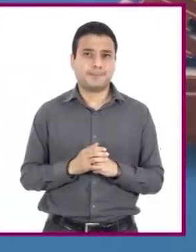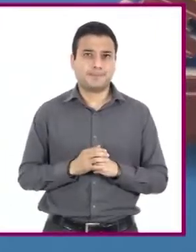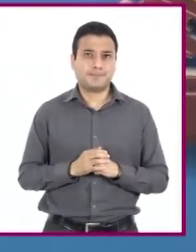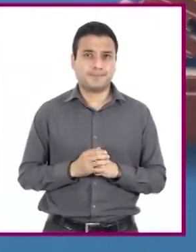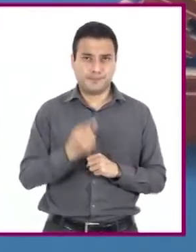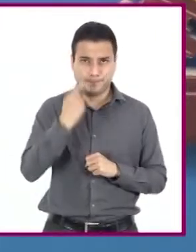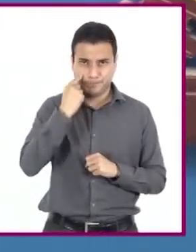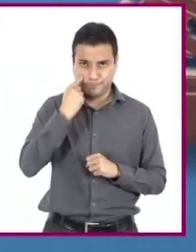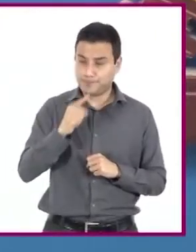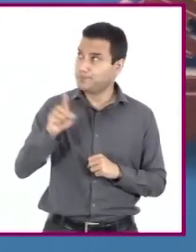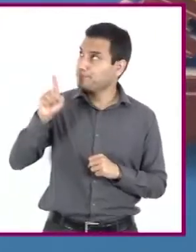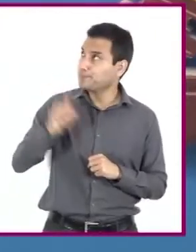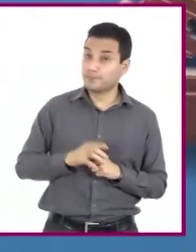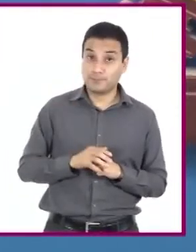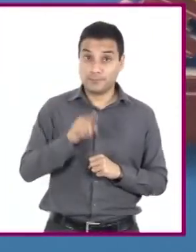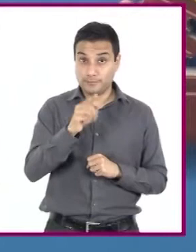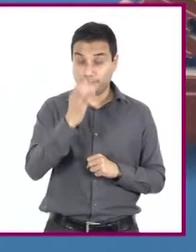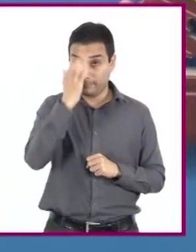género permite